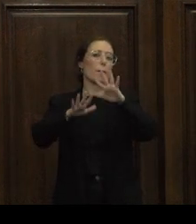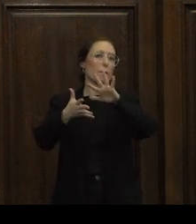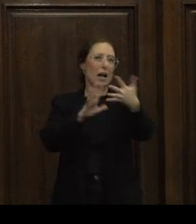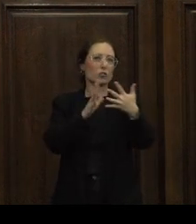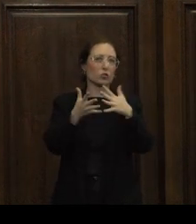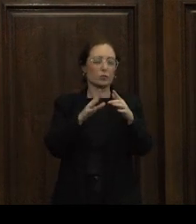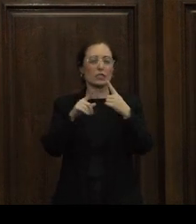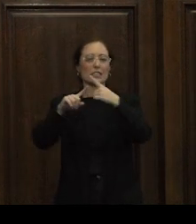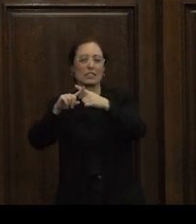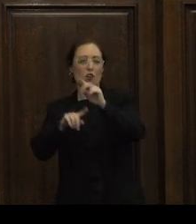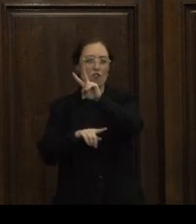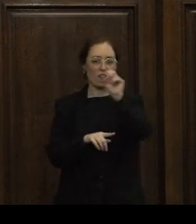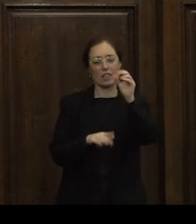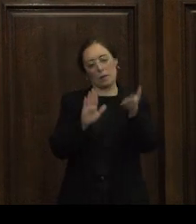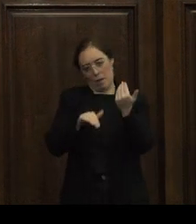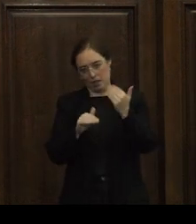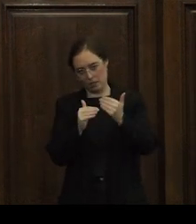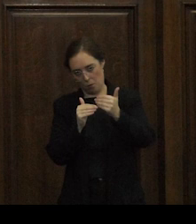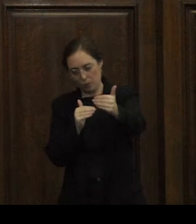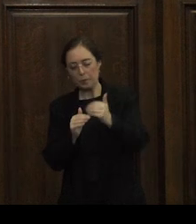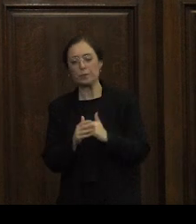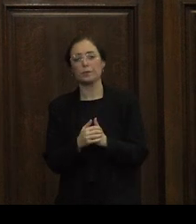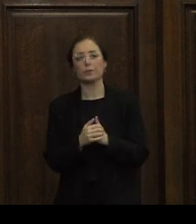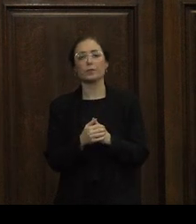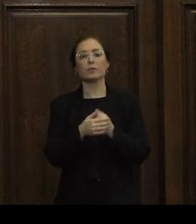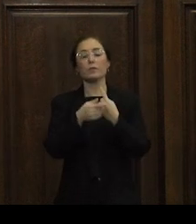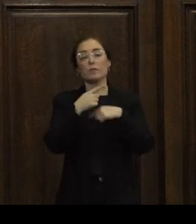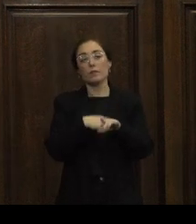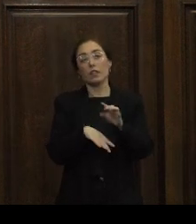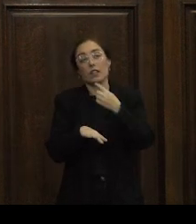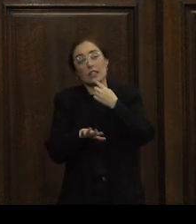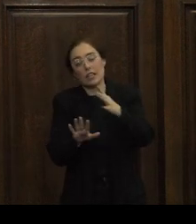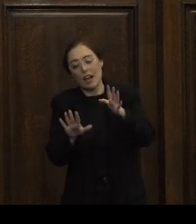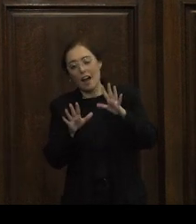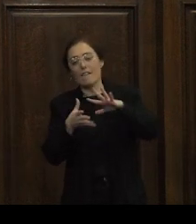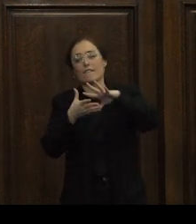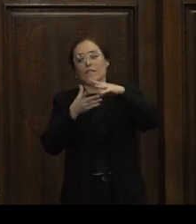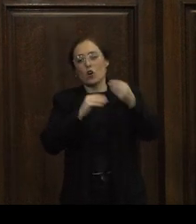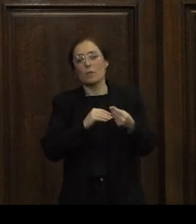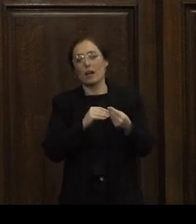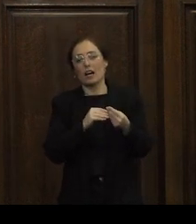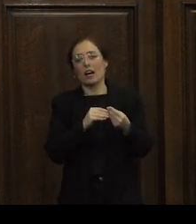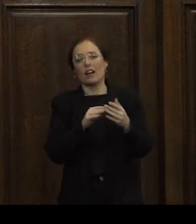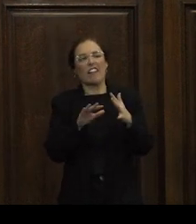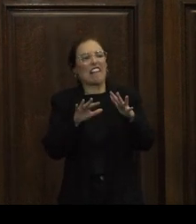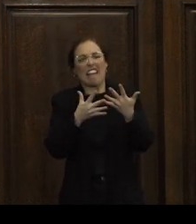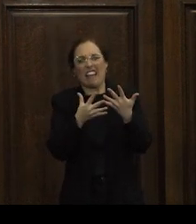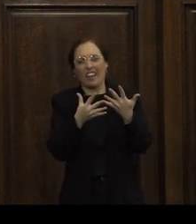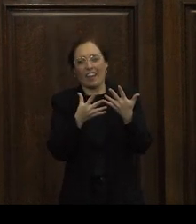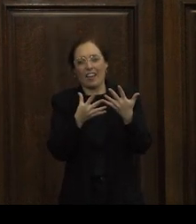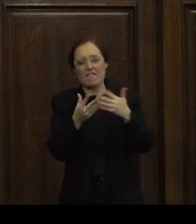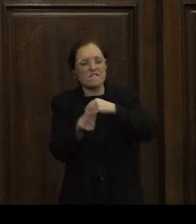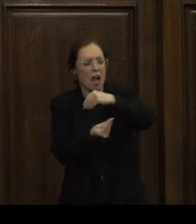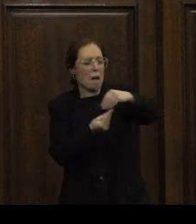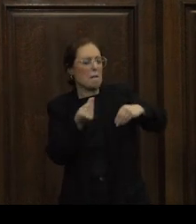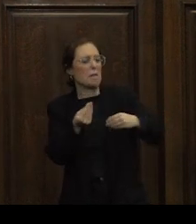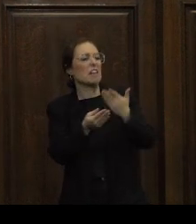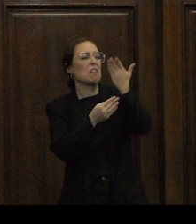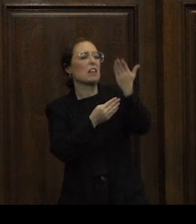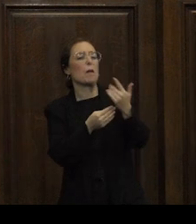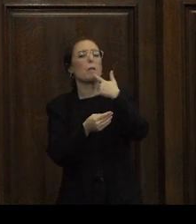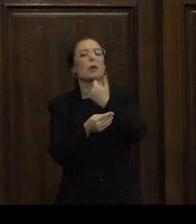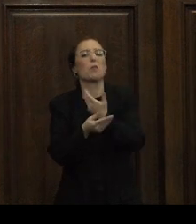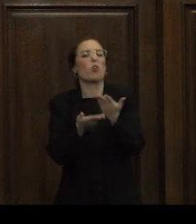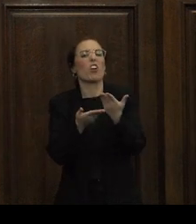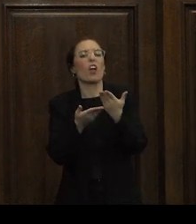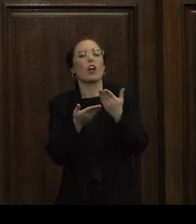mitad del siglo XX, sobre todo. Pero uno diría, bueno, es la típica familia americana, ¿qué hay de típico en estas familias